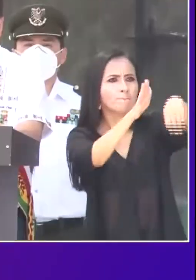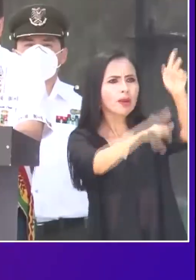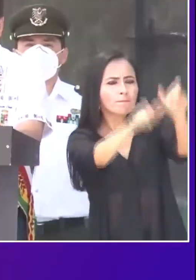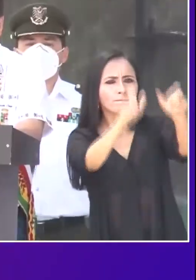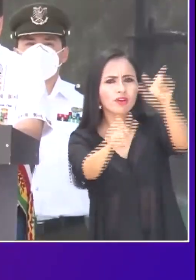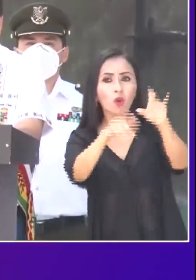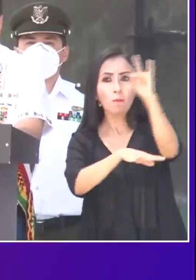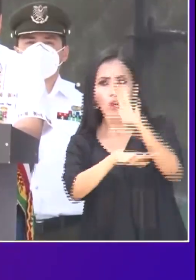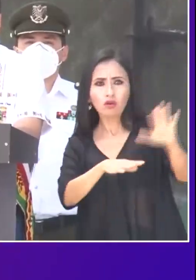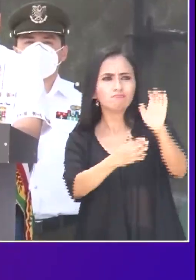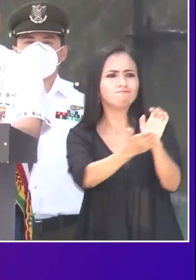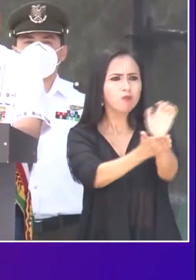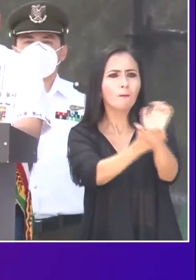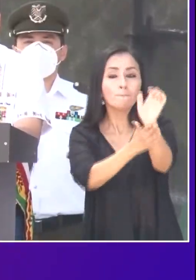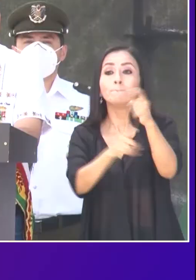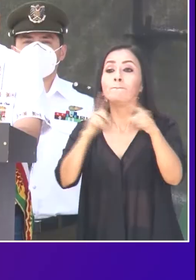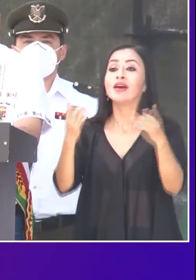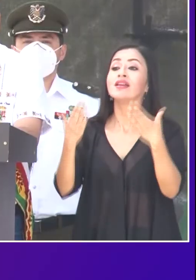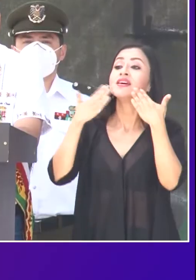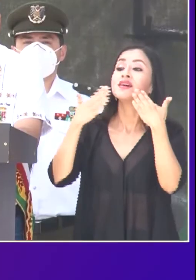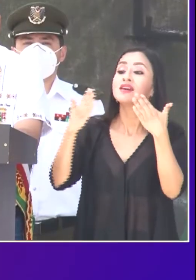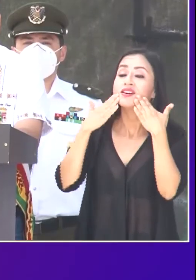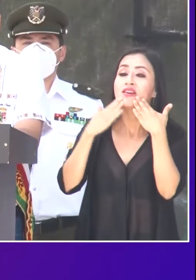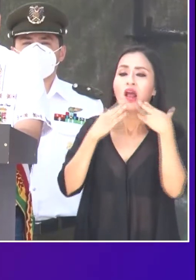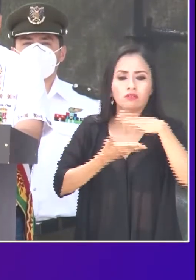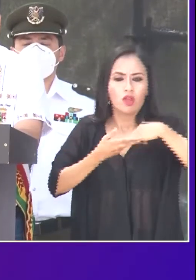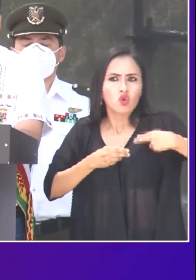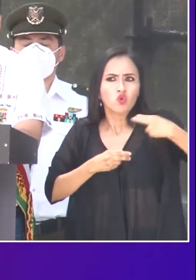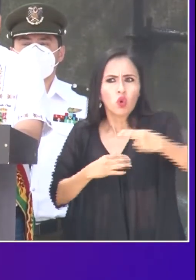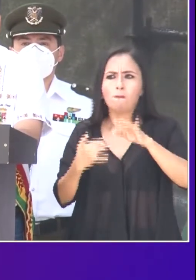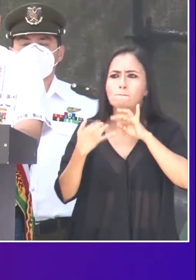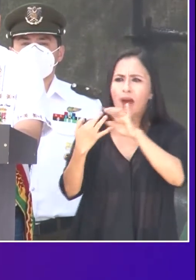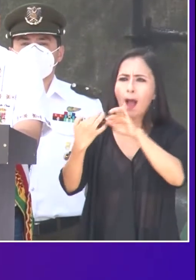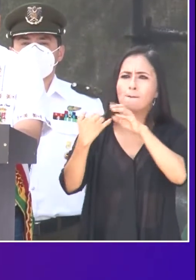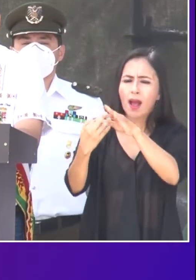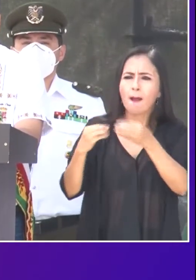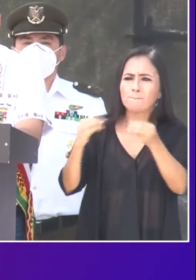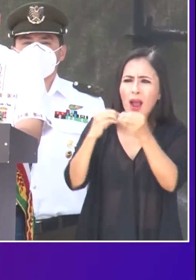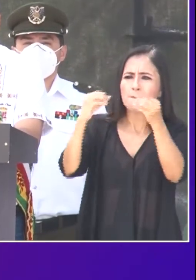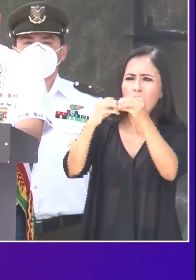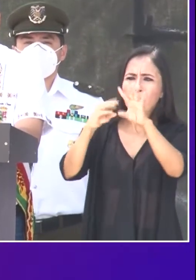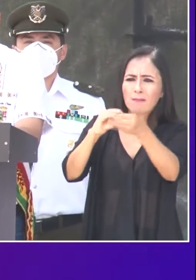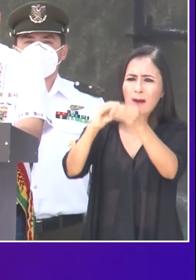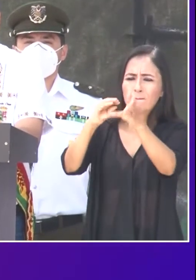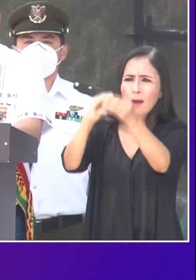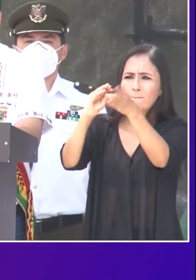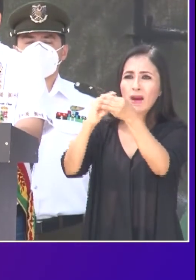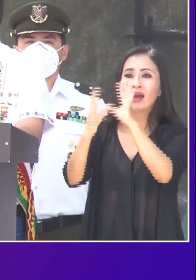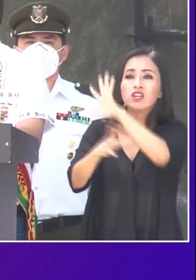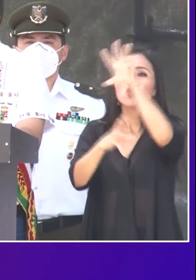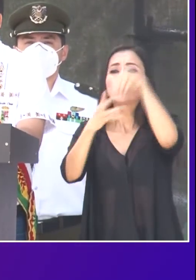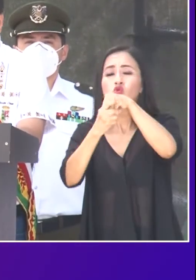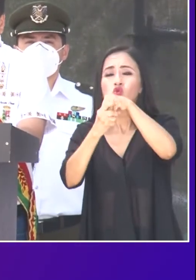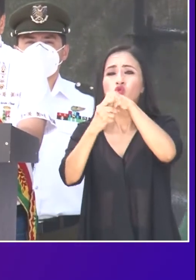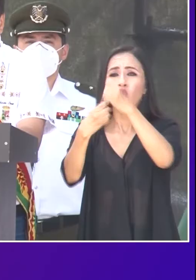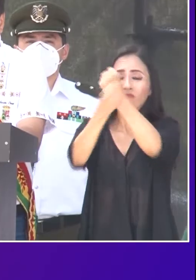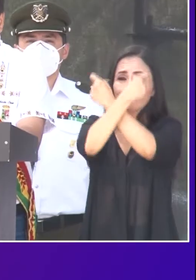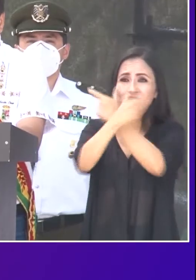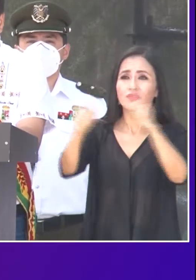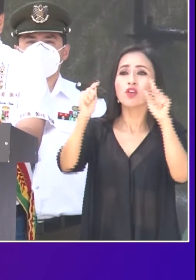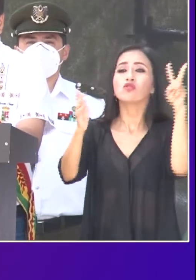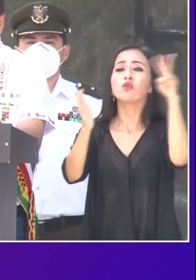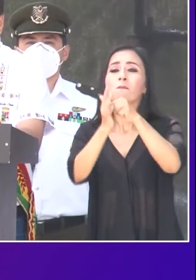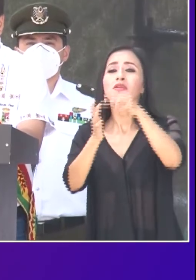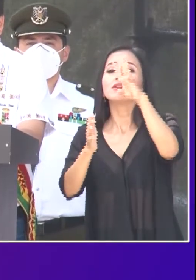en muchos casos asentado en una justicia colonial, en una justicia excluyente, en una justicia que no llega